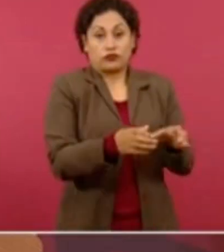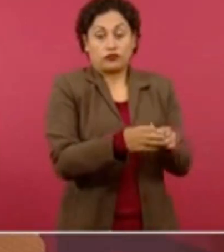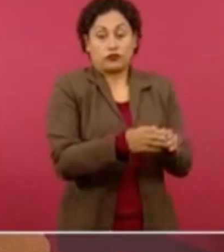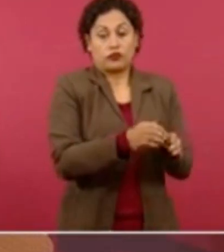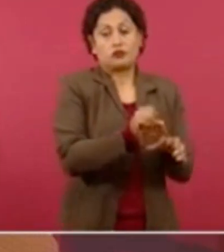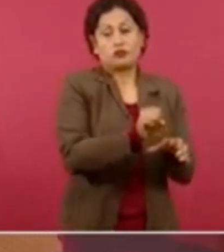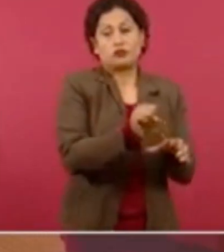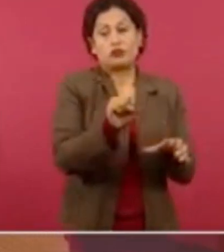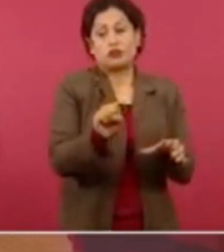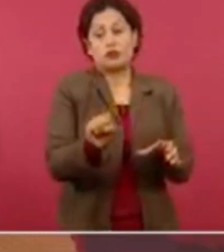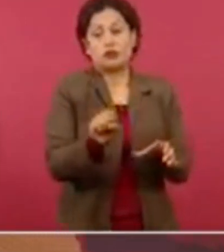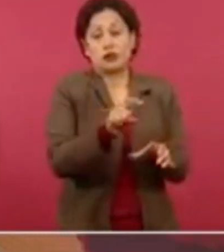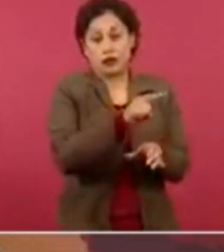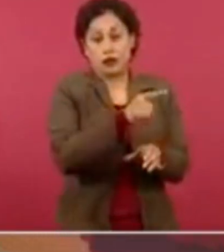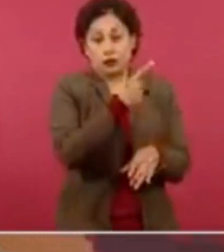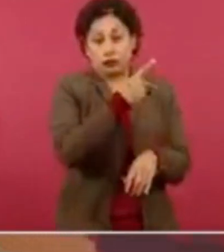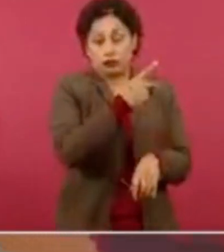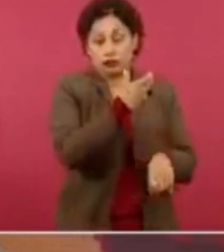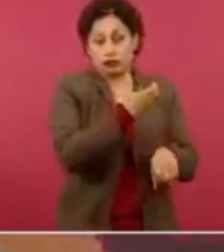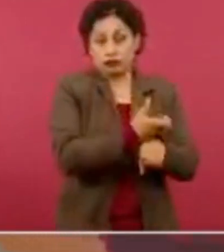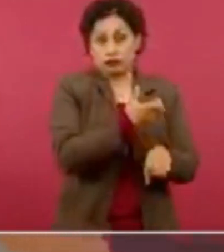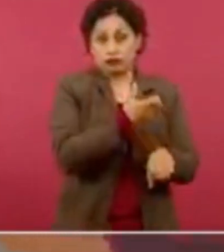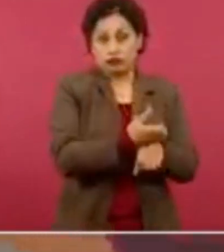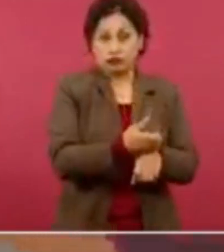se portaron muy bien,